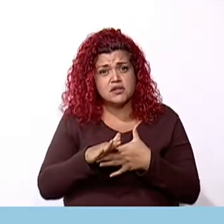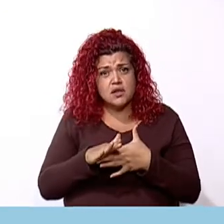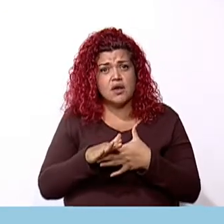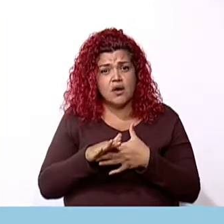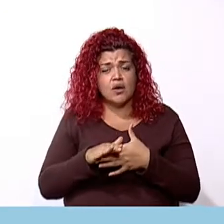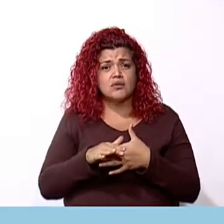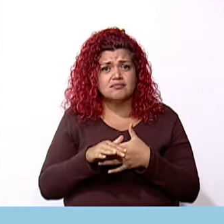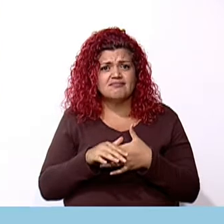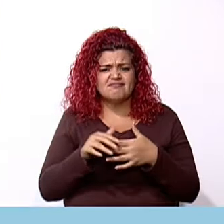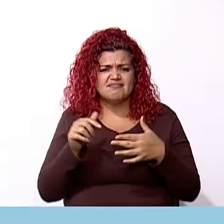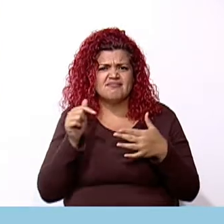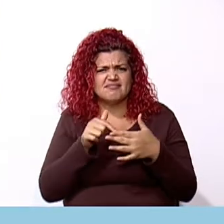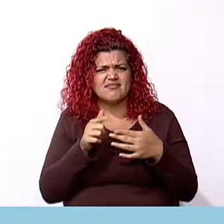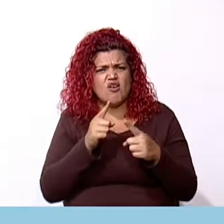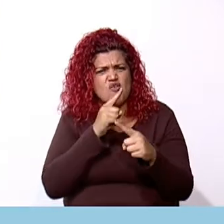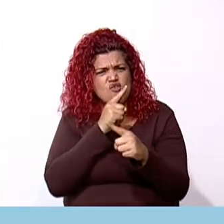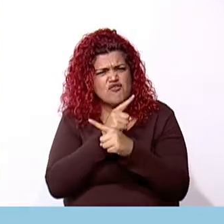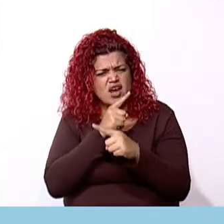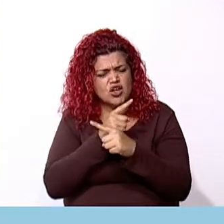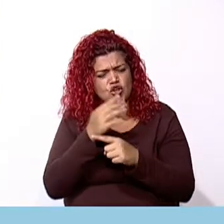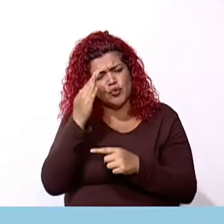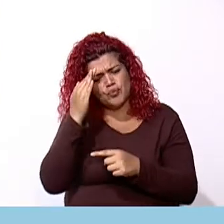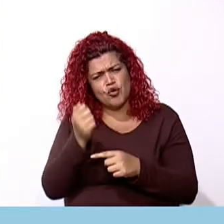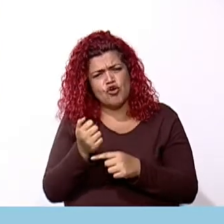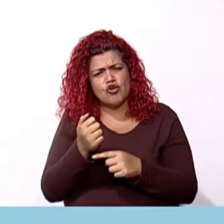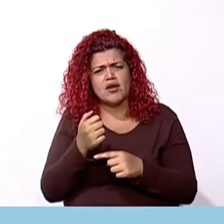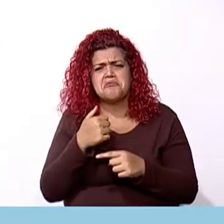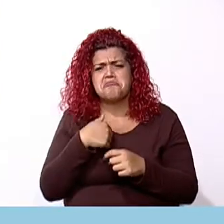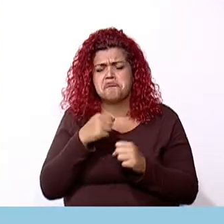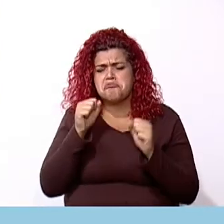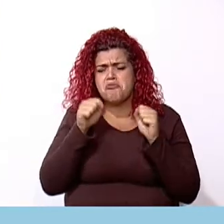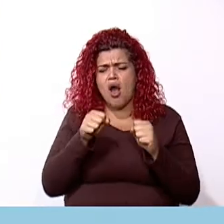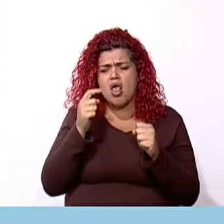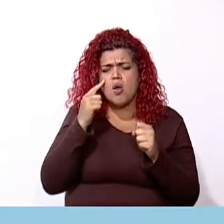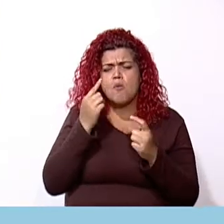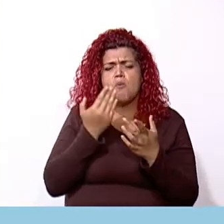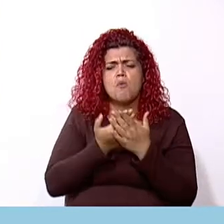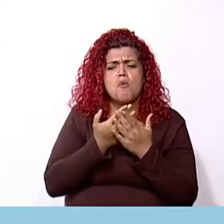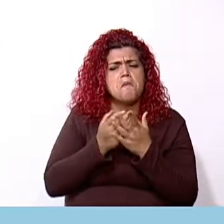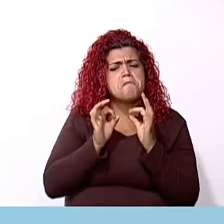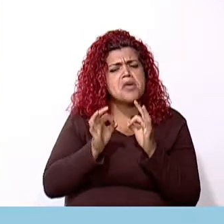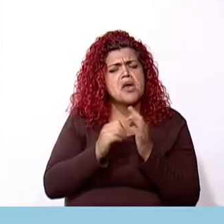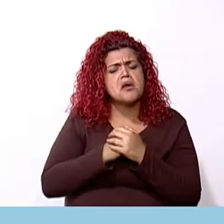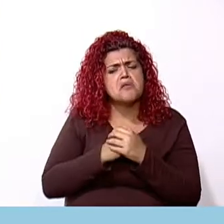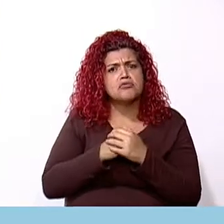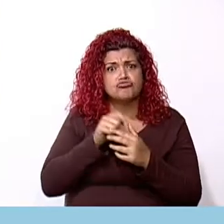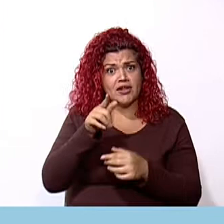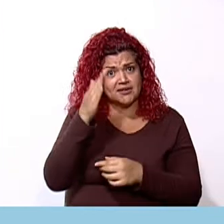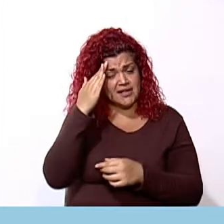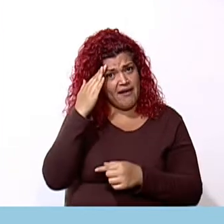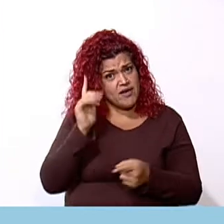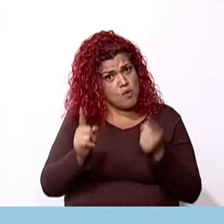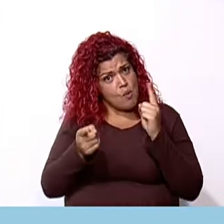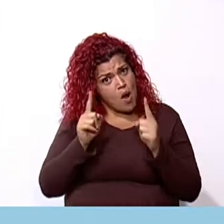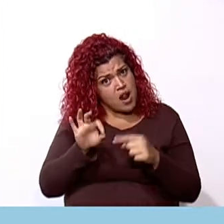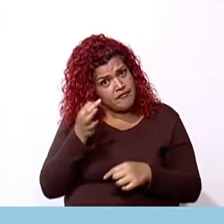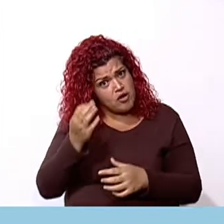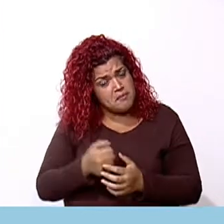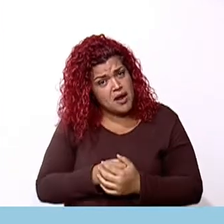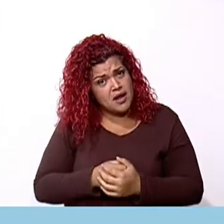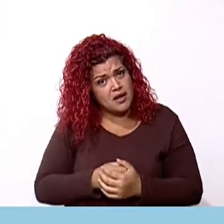realizada de forma correcta porque hay una forma de comprobarlo. ¿Sabían ustedes cuál es esa